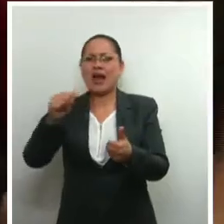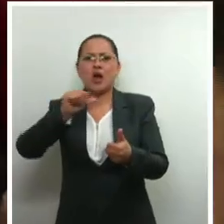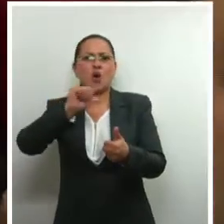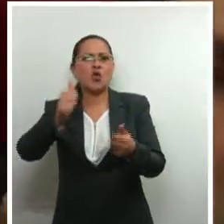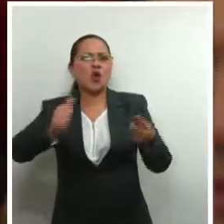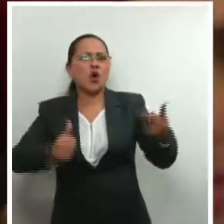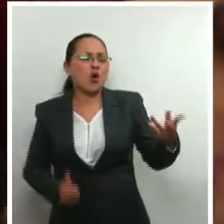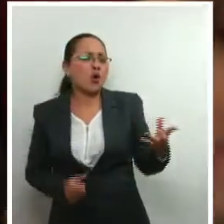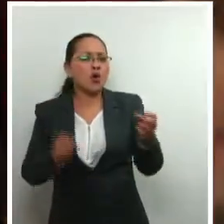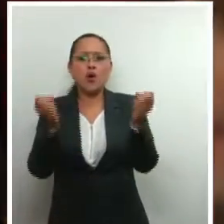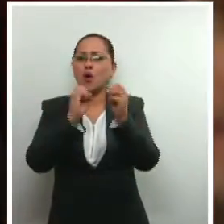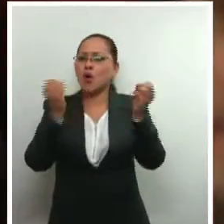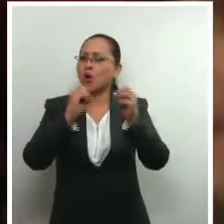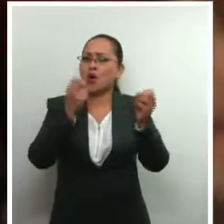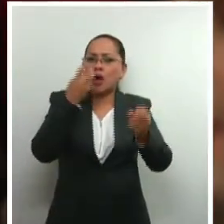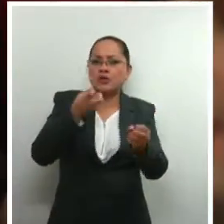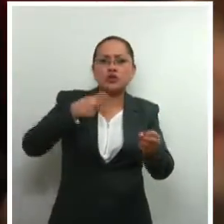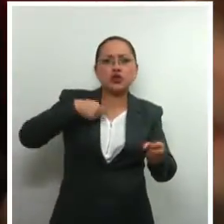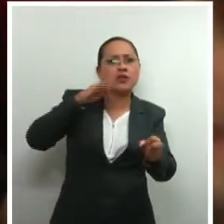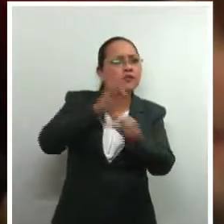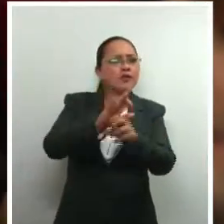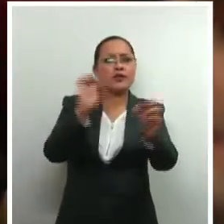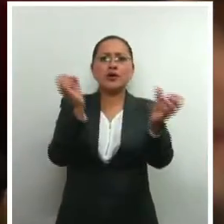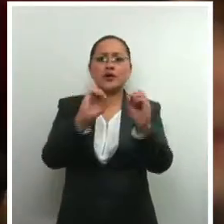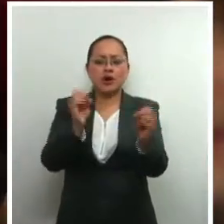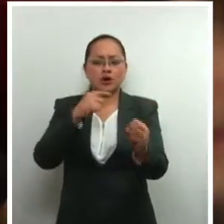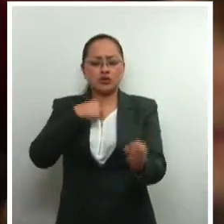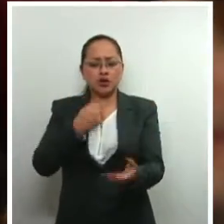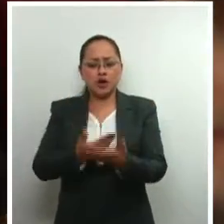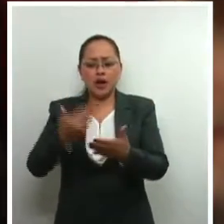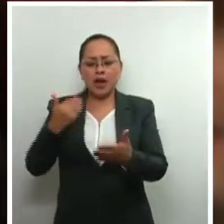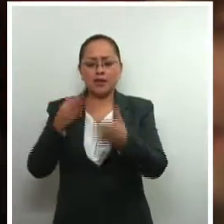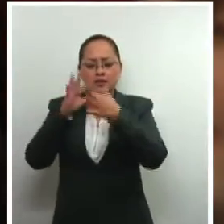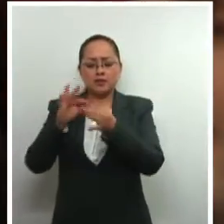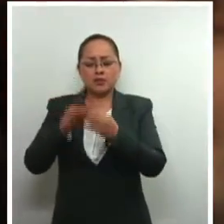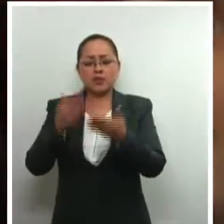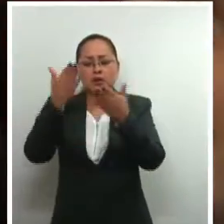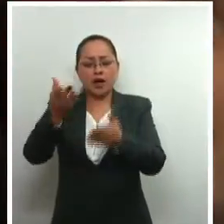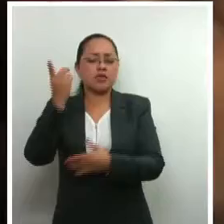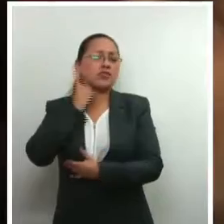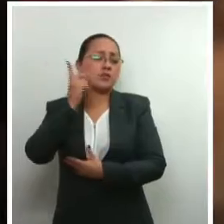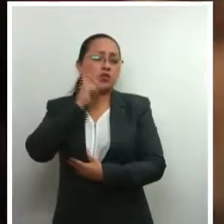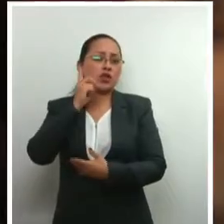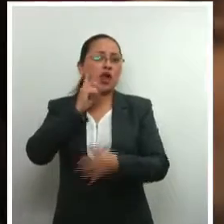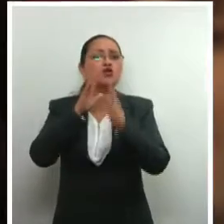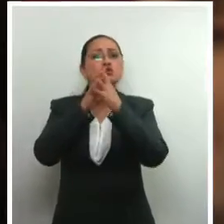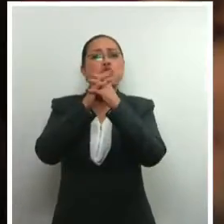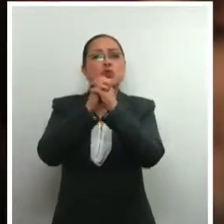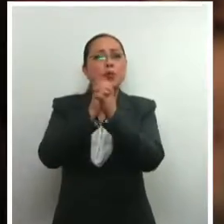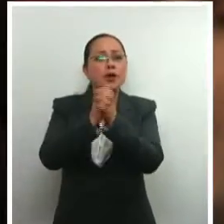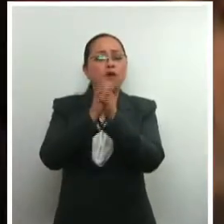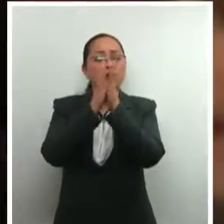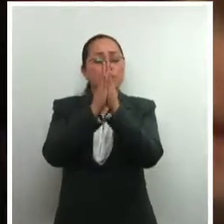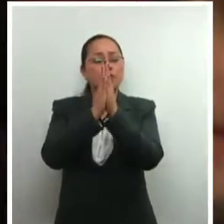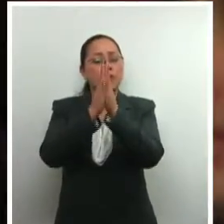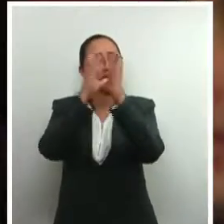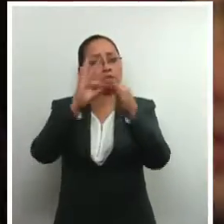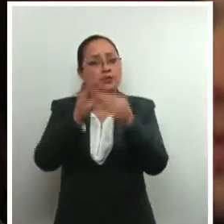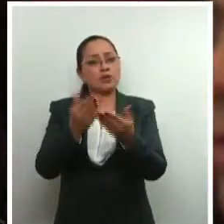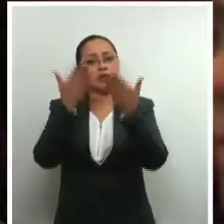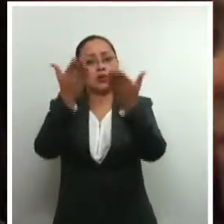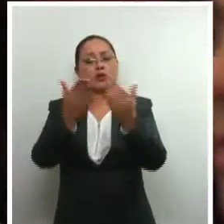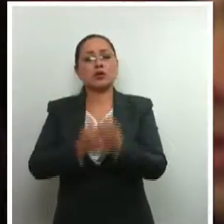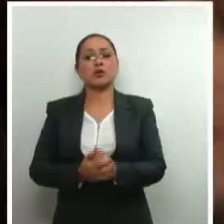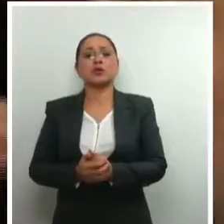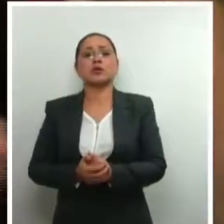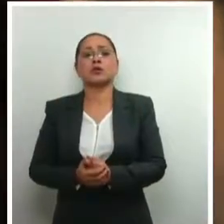ser. Creo, y así se lo mencioné a la diputada, y yo rogaría que quedara claro eso,